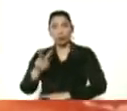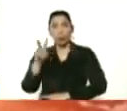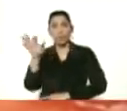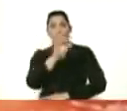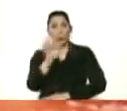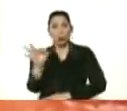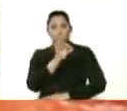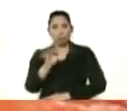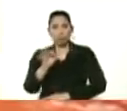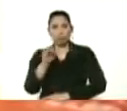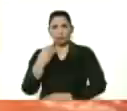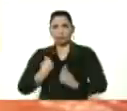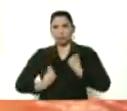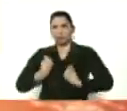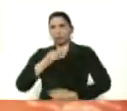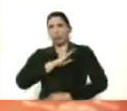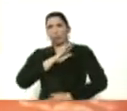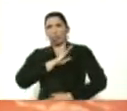32%, me preocupa.